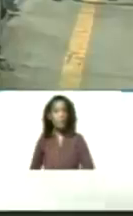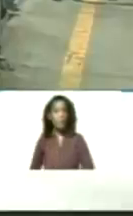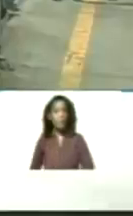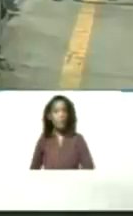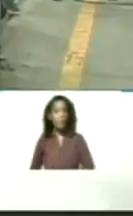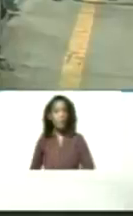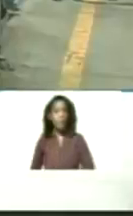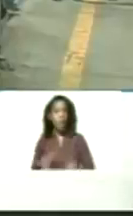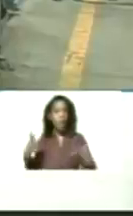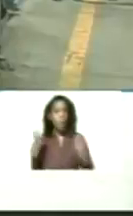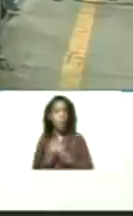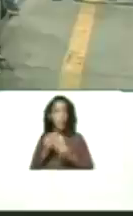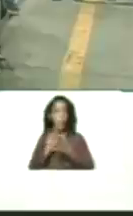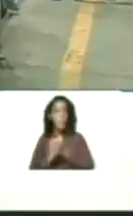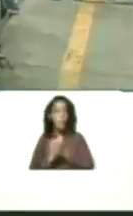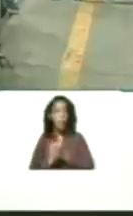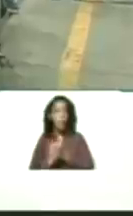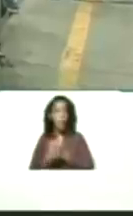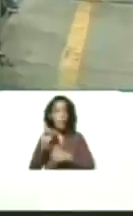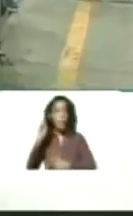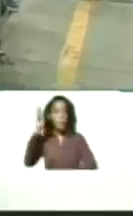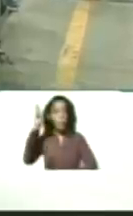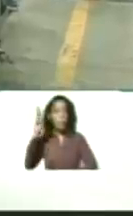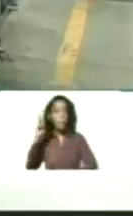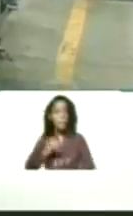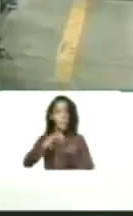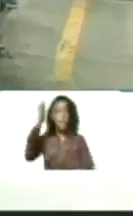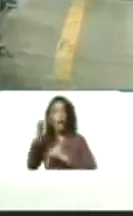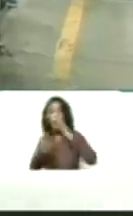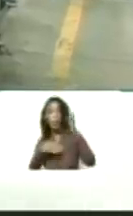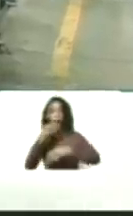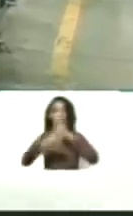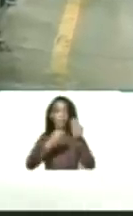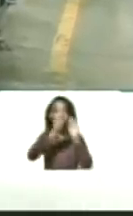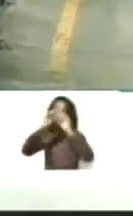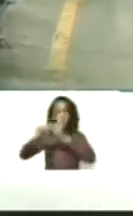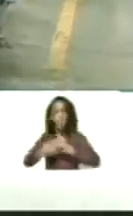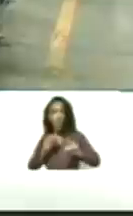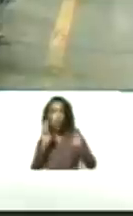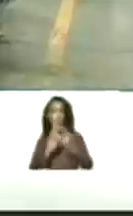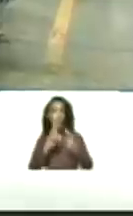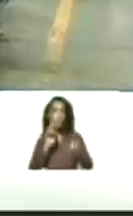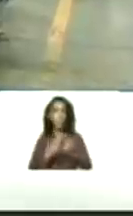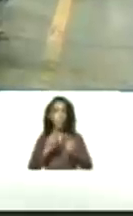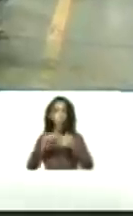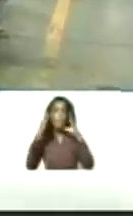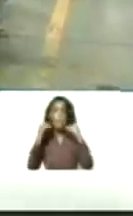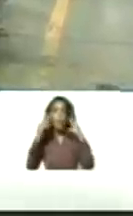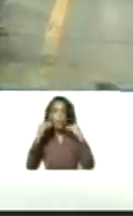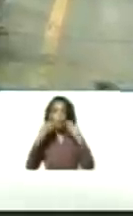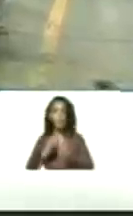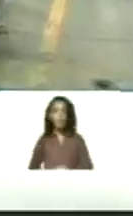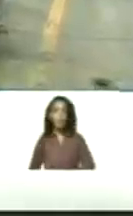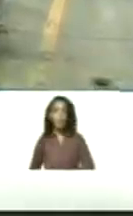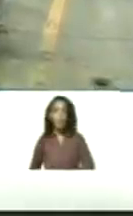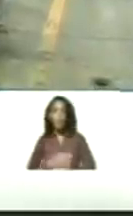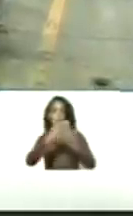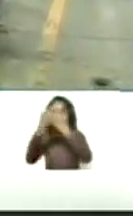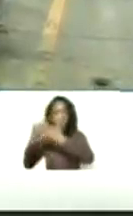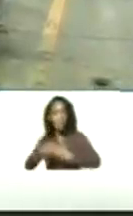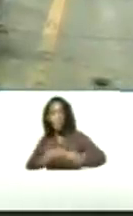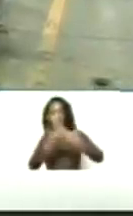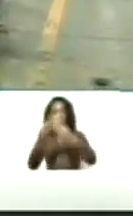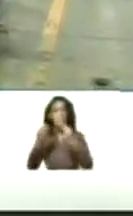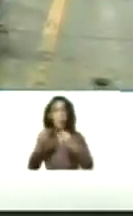los compañeros del metro vienen haciendo milagros de su conocimiento, de su experiencia, del estudio